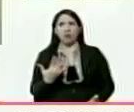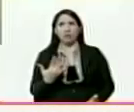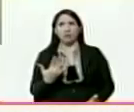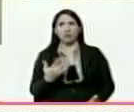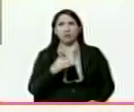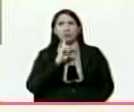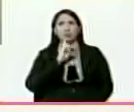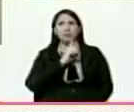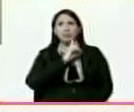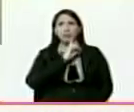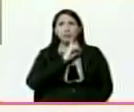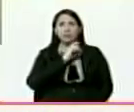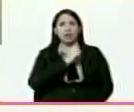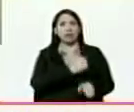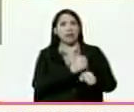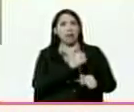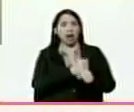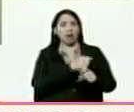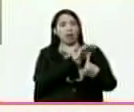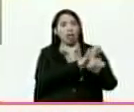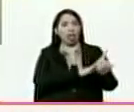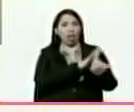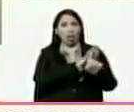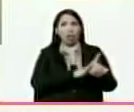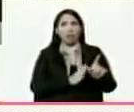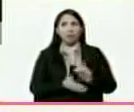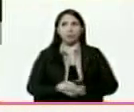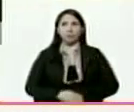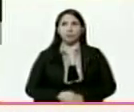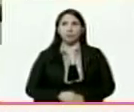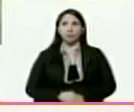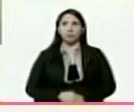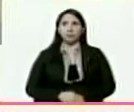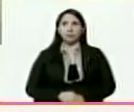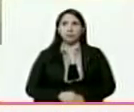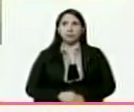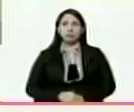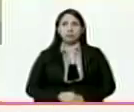vamos a llamarlo a los empleados del circo. Gracias.